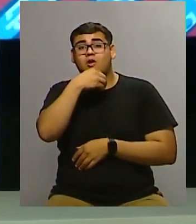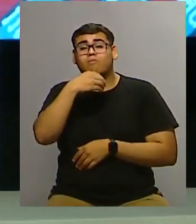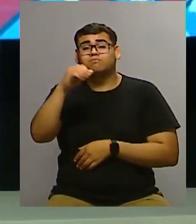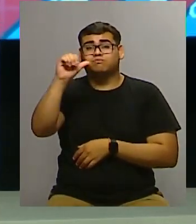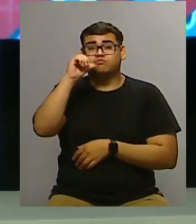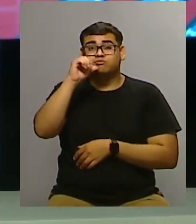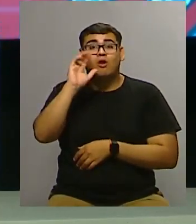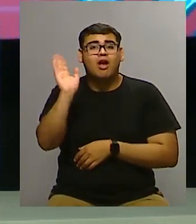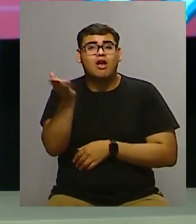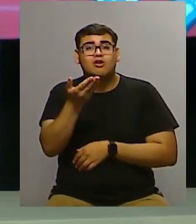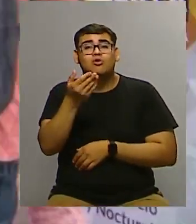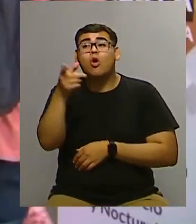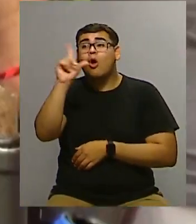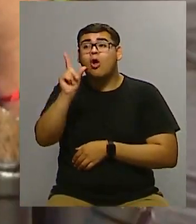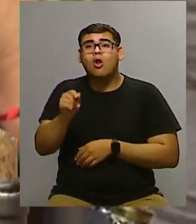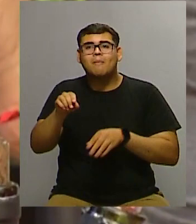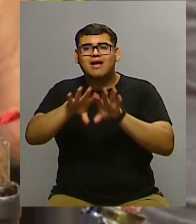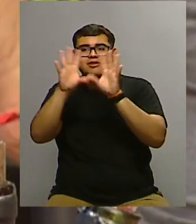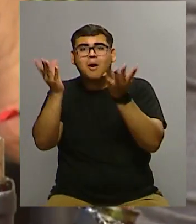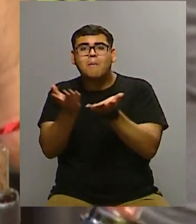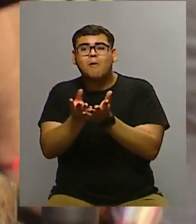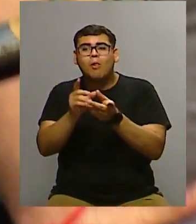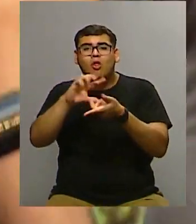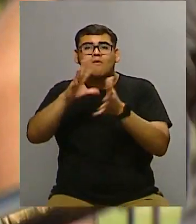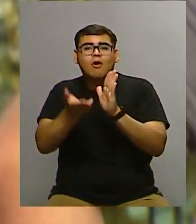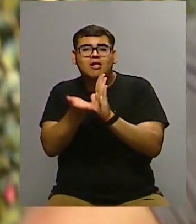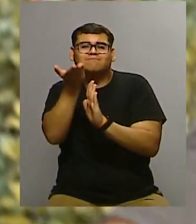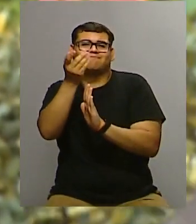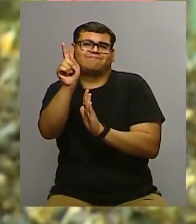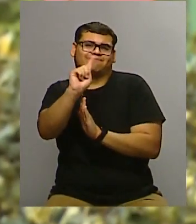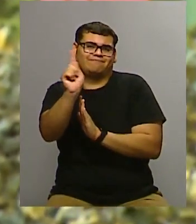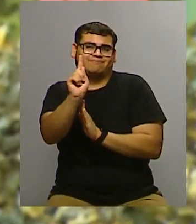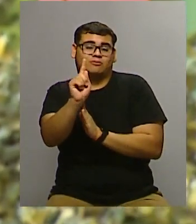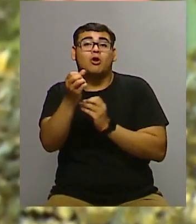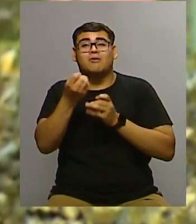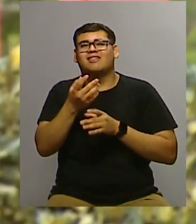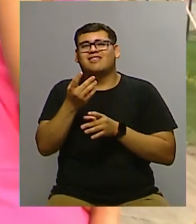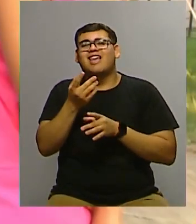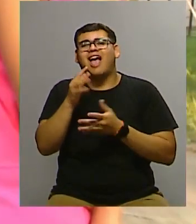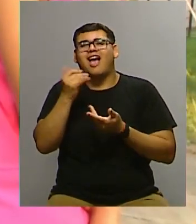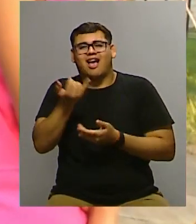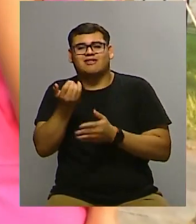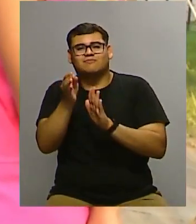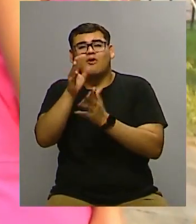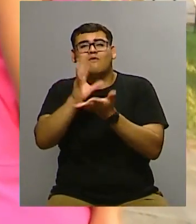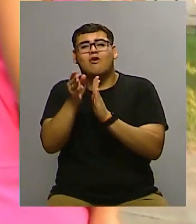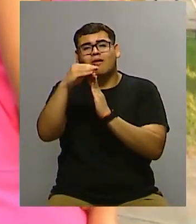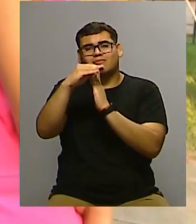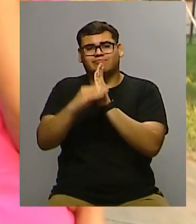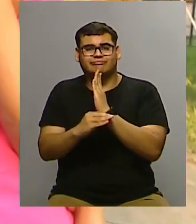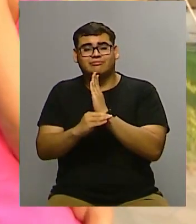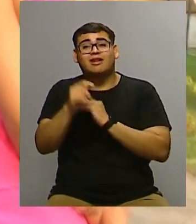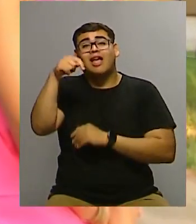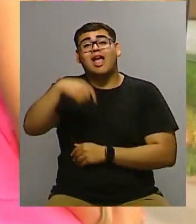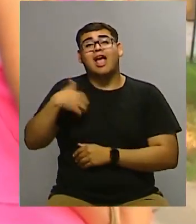en todos los países. Generalmente hay un amesetamiento o una caída. Argentina viene manteniendo